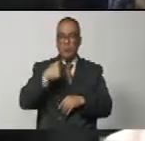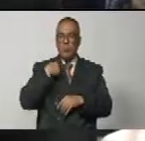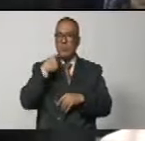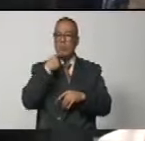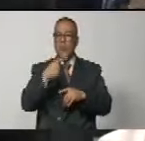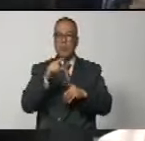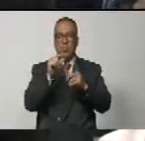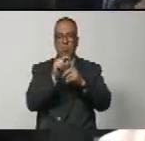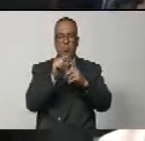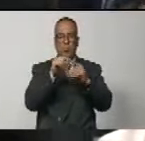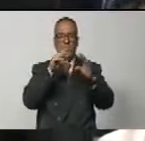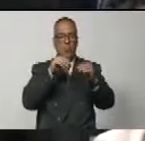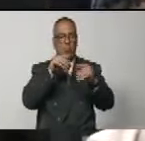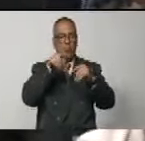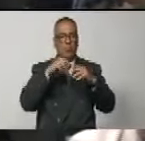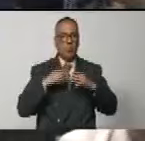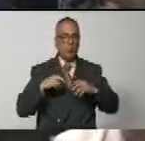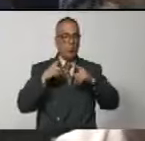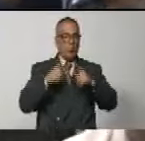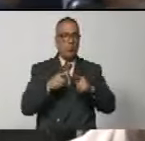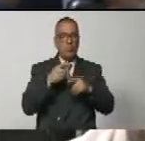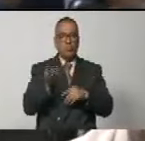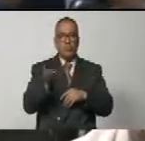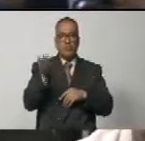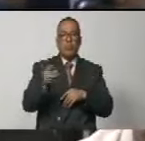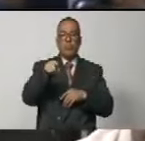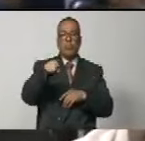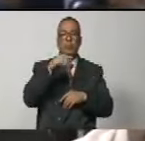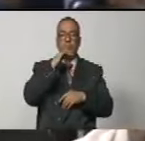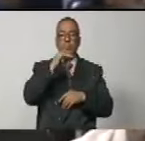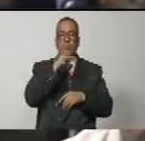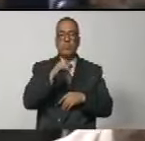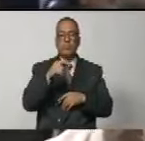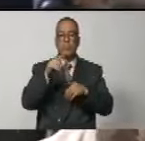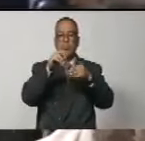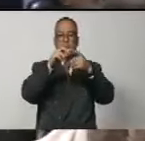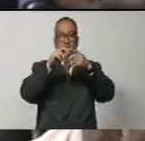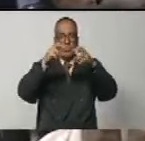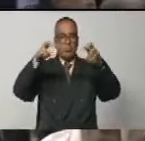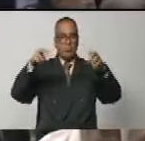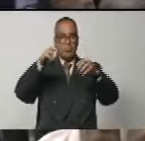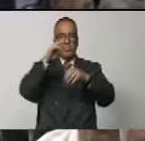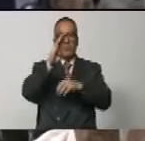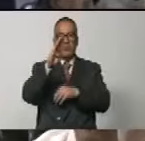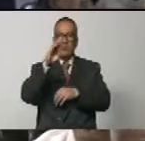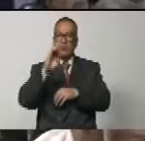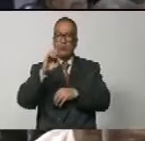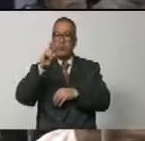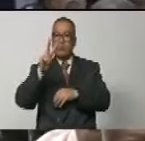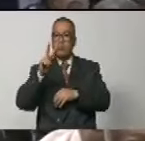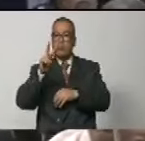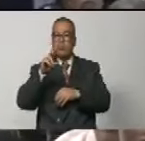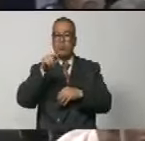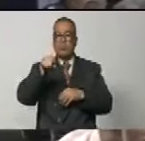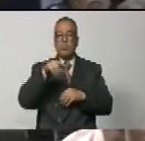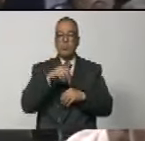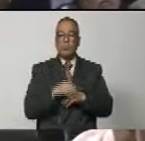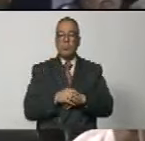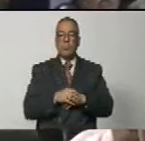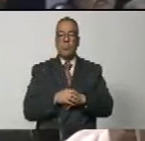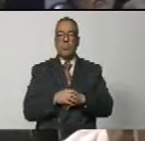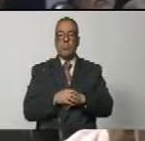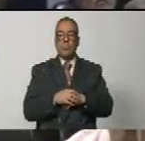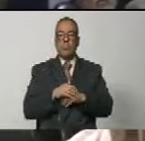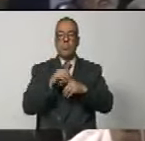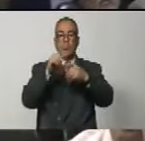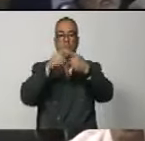el derecho de palabra, presidente, para destacar una información que publicó el Banco Central de Venezuela en torno al